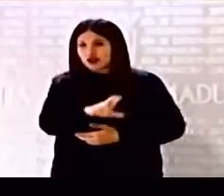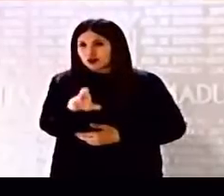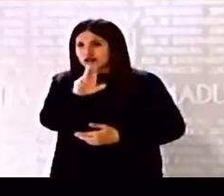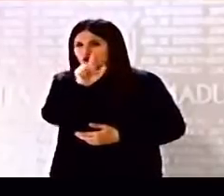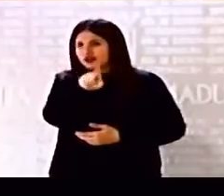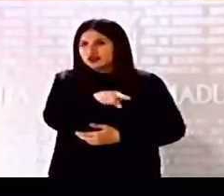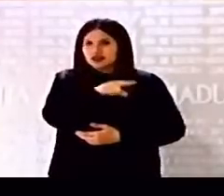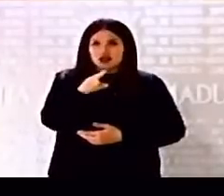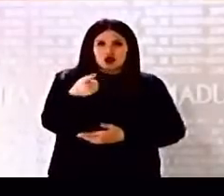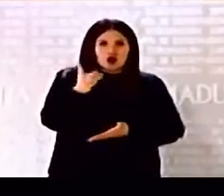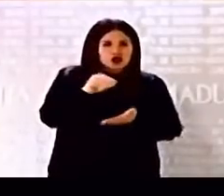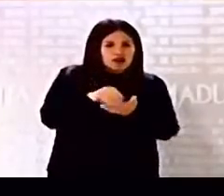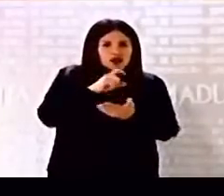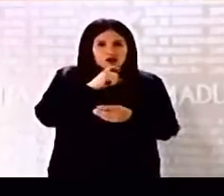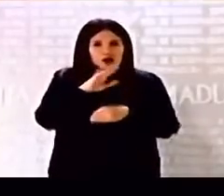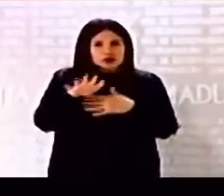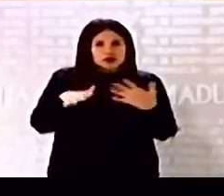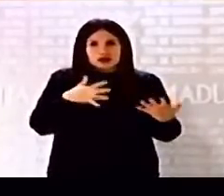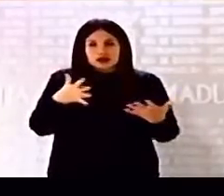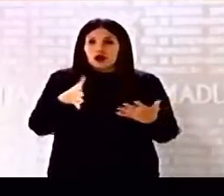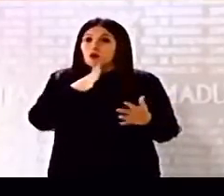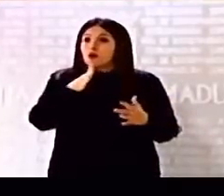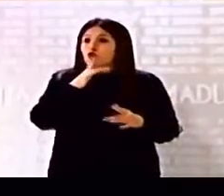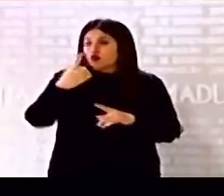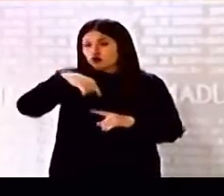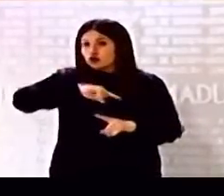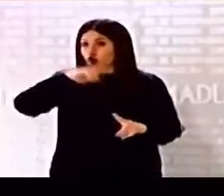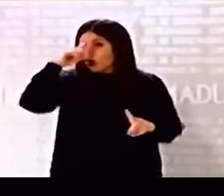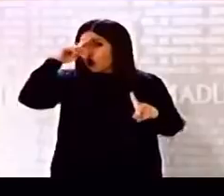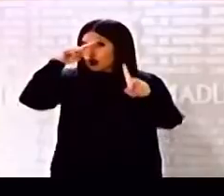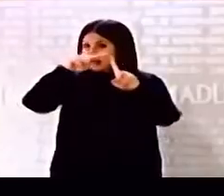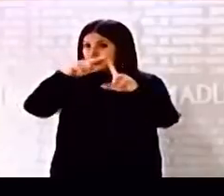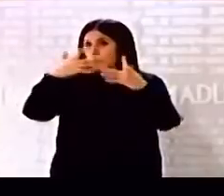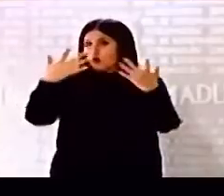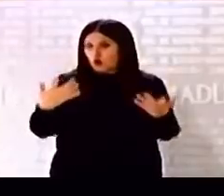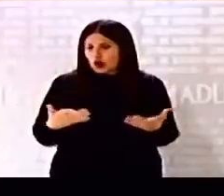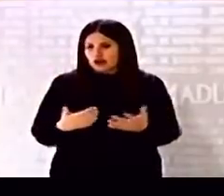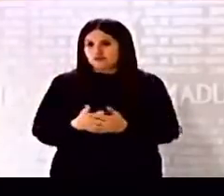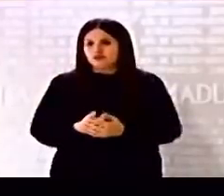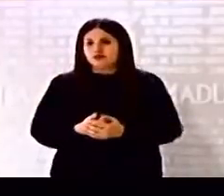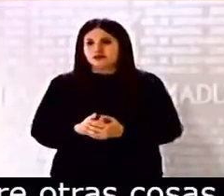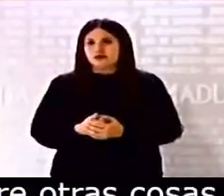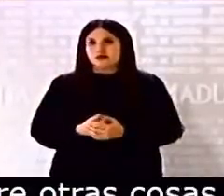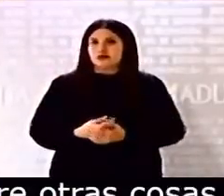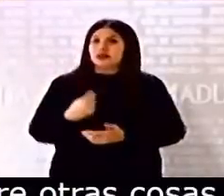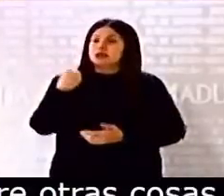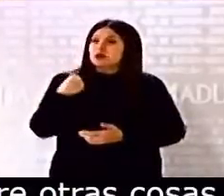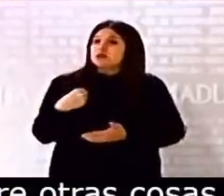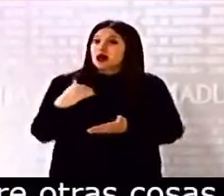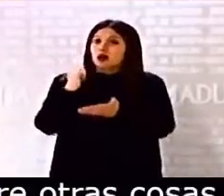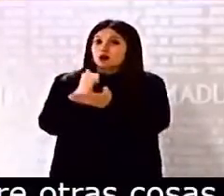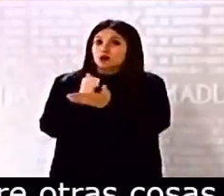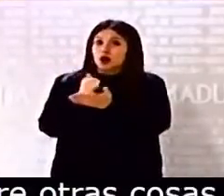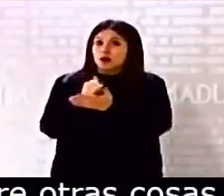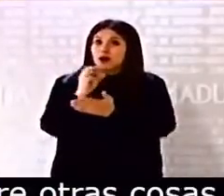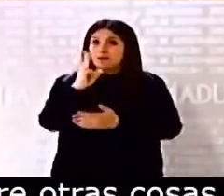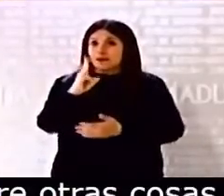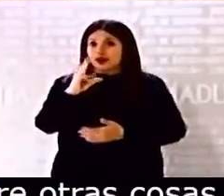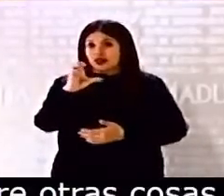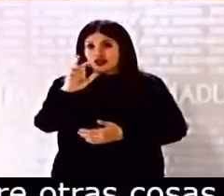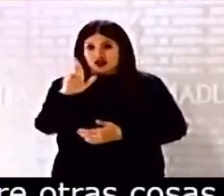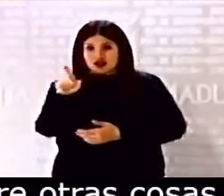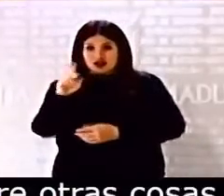entre otras cosas porque también teníamos el objetivo de que si daban señal en una de las pruebas que se les hace